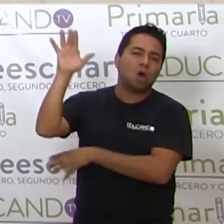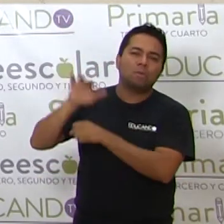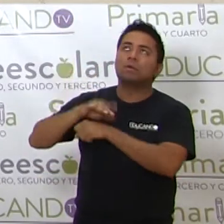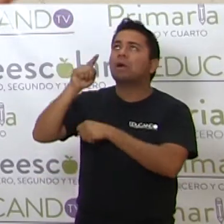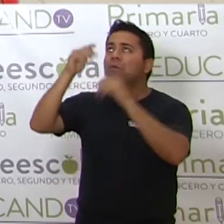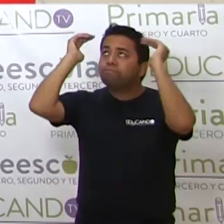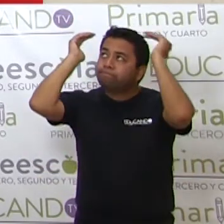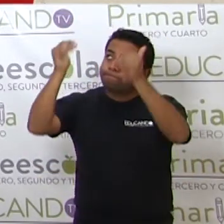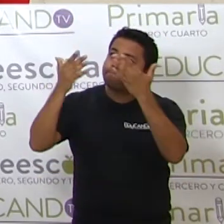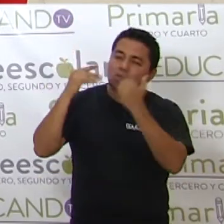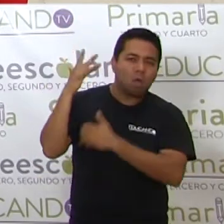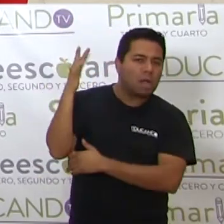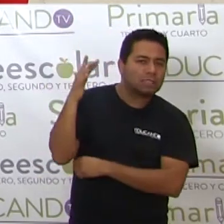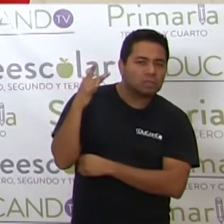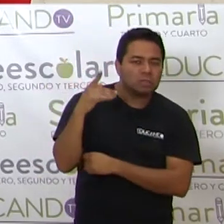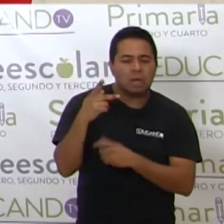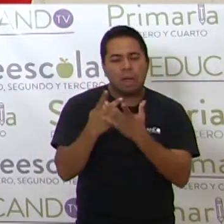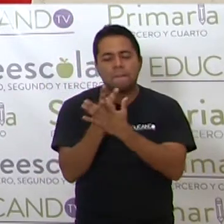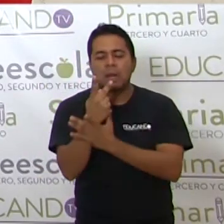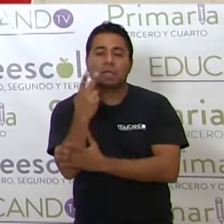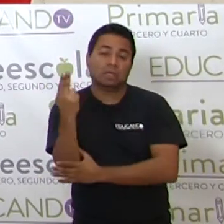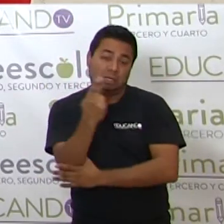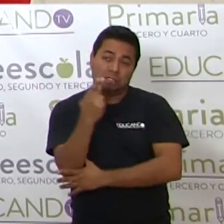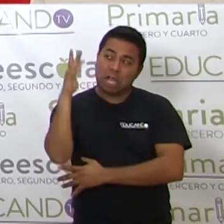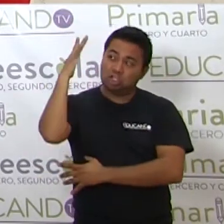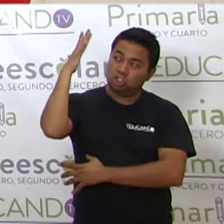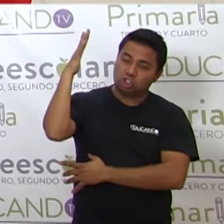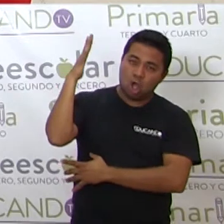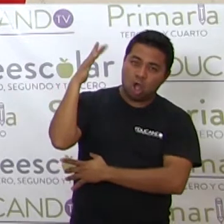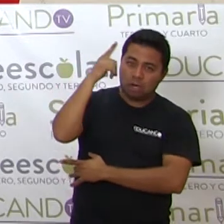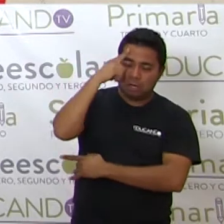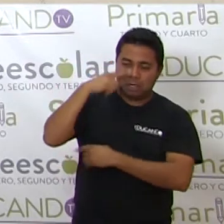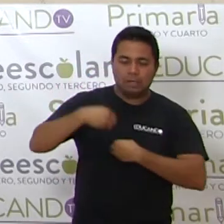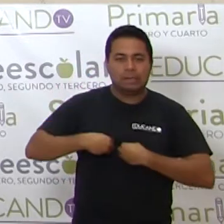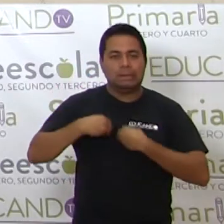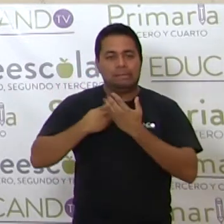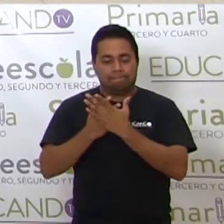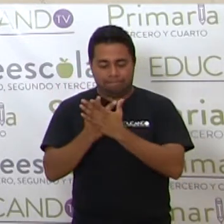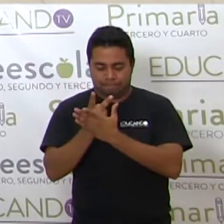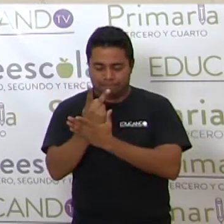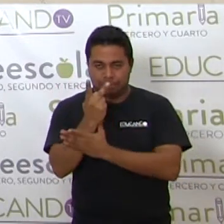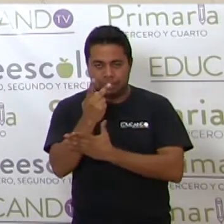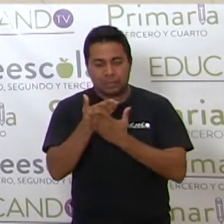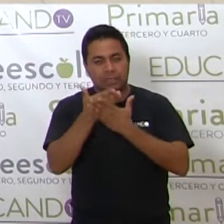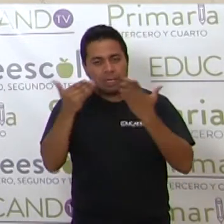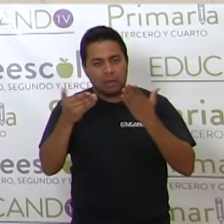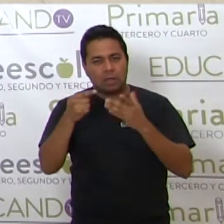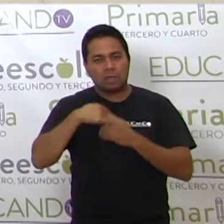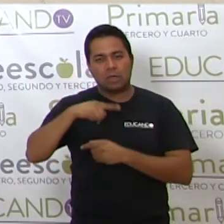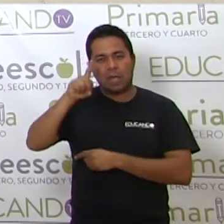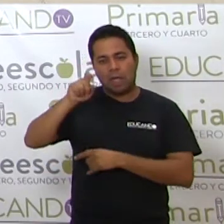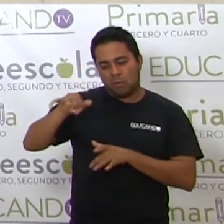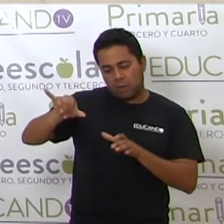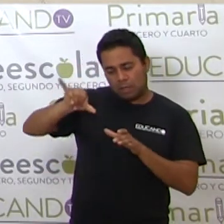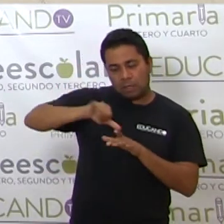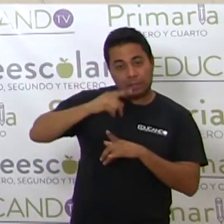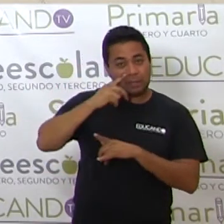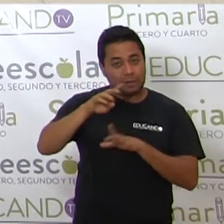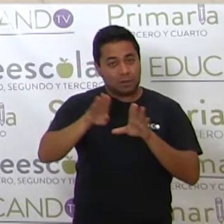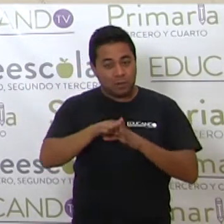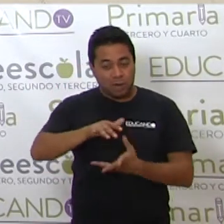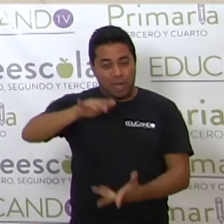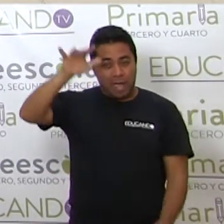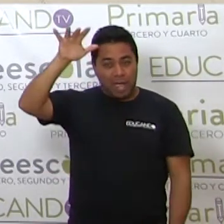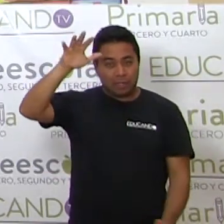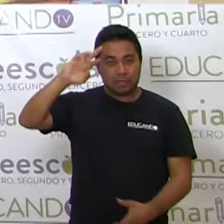toca solo en el set y las plantitas necesitan el sol para vivir así es que vamos a regarla ya la vieron qué grande está ese